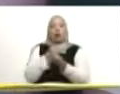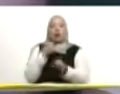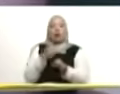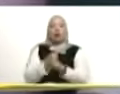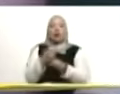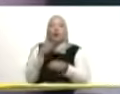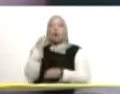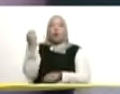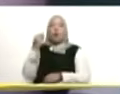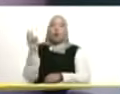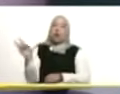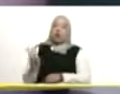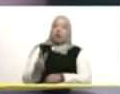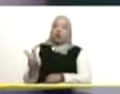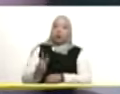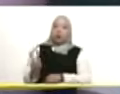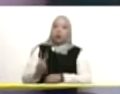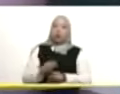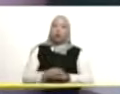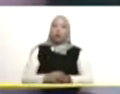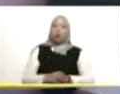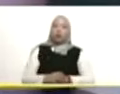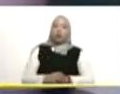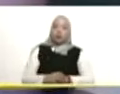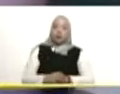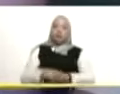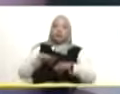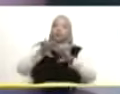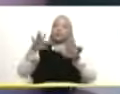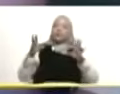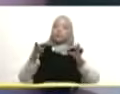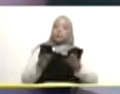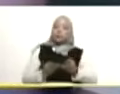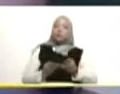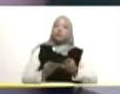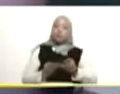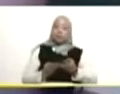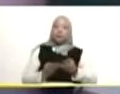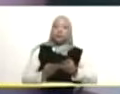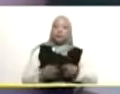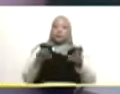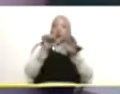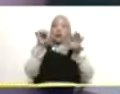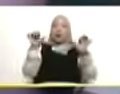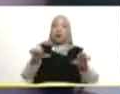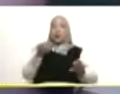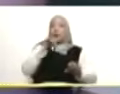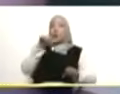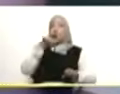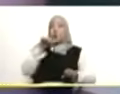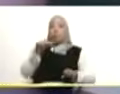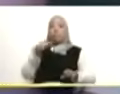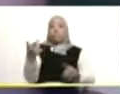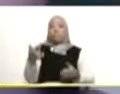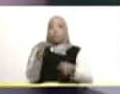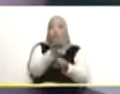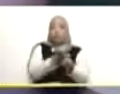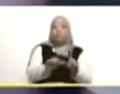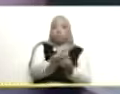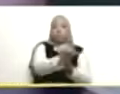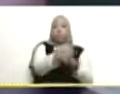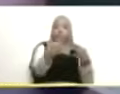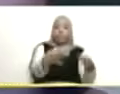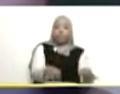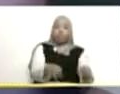más joven de nuestro país y de las generaciones más jóvenes del mundo, a lo que ha llevado un sistema depredador del ambiente,